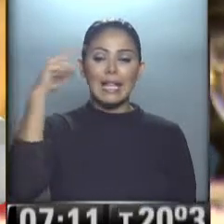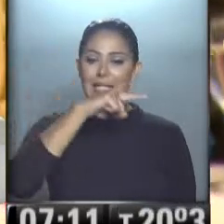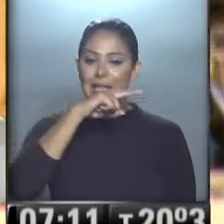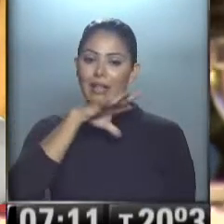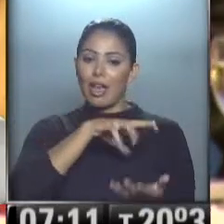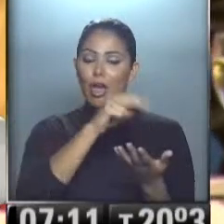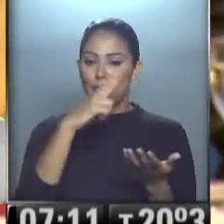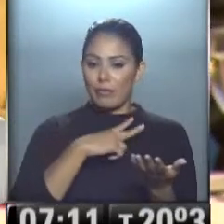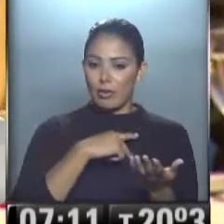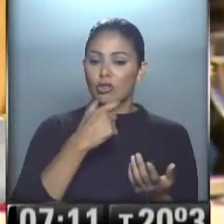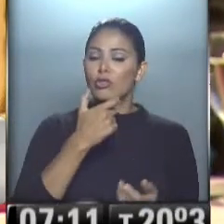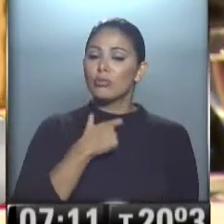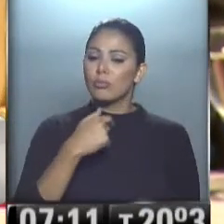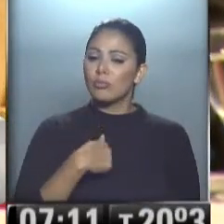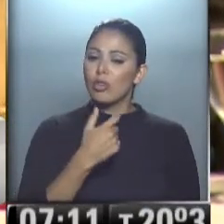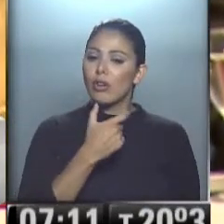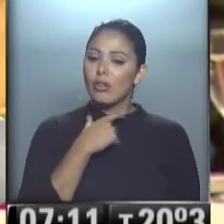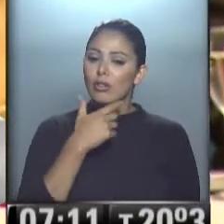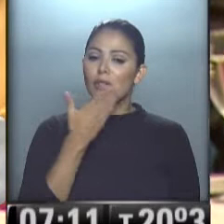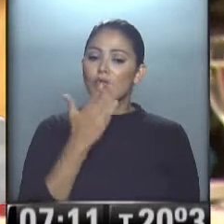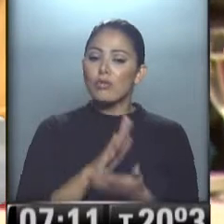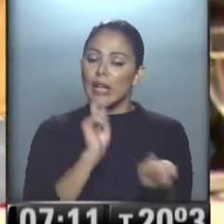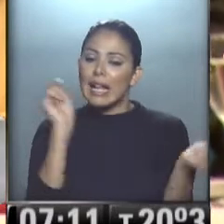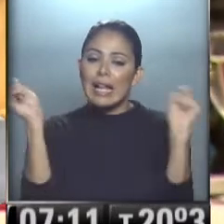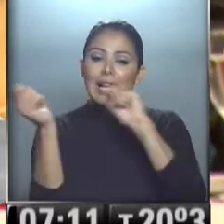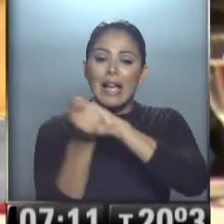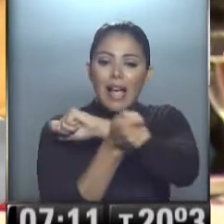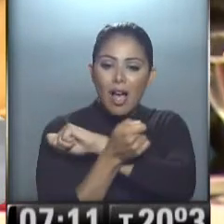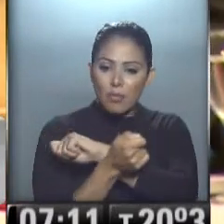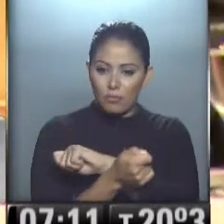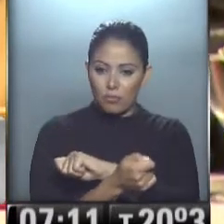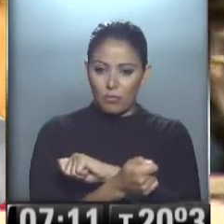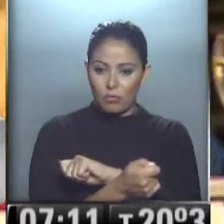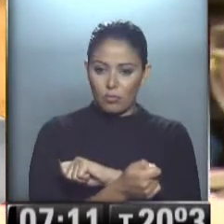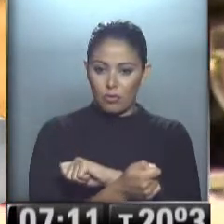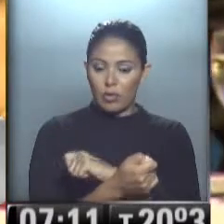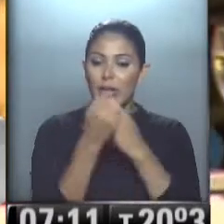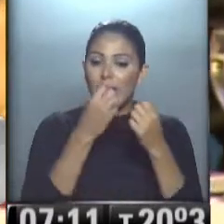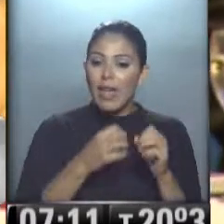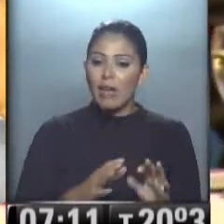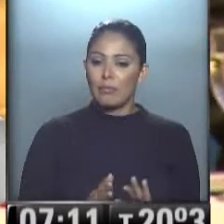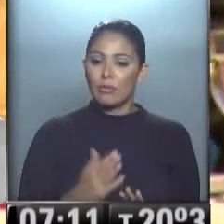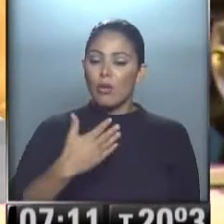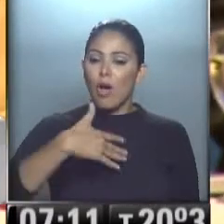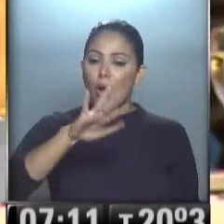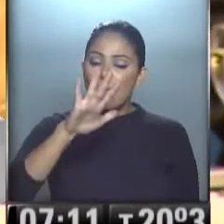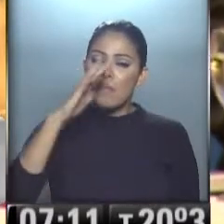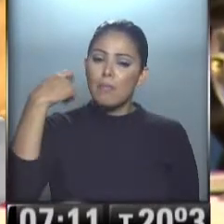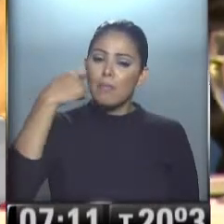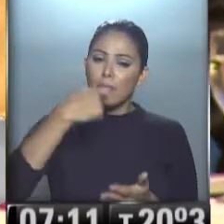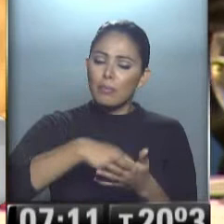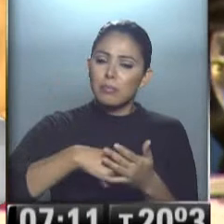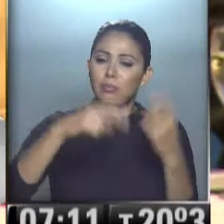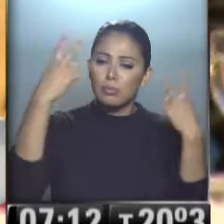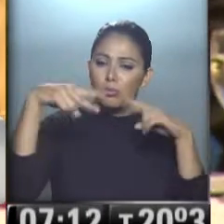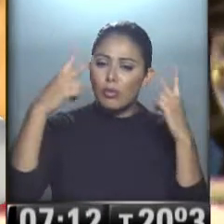1997. Yo quiero hablar de la transformación que sufrió a partir de que se incrementó la actividad económica, el